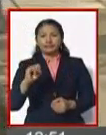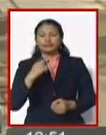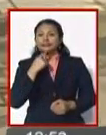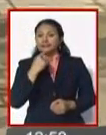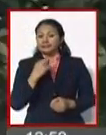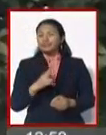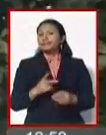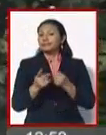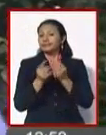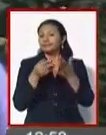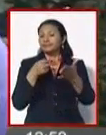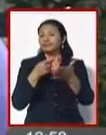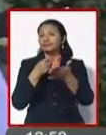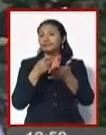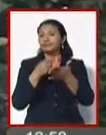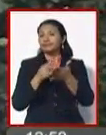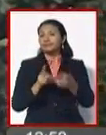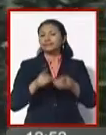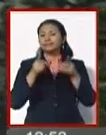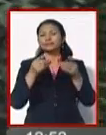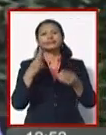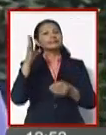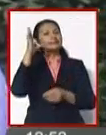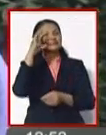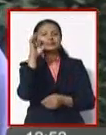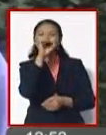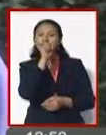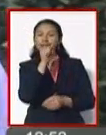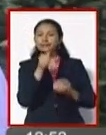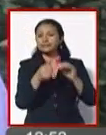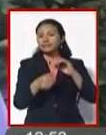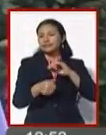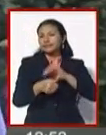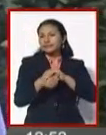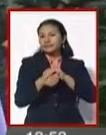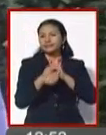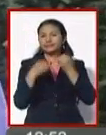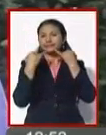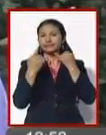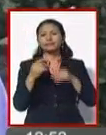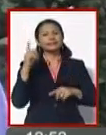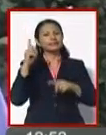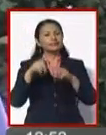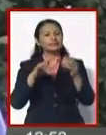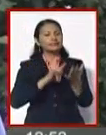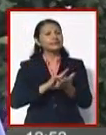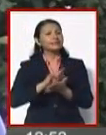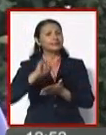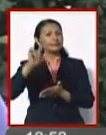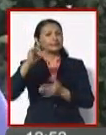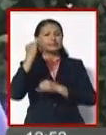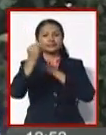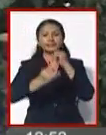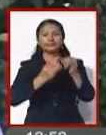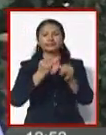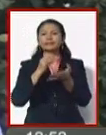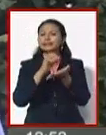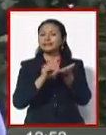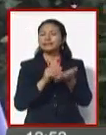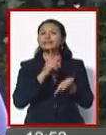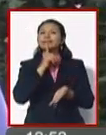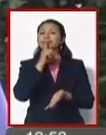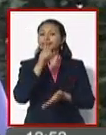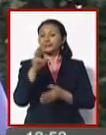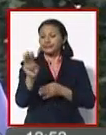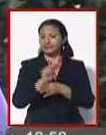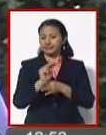Demócratas, denunció que se ocultó información. No es posible de que pueda ser un viaje internacional sin seguro. Aquí